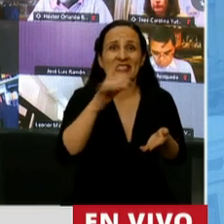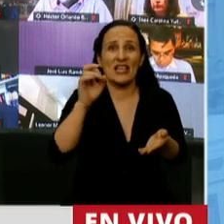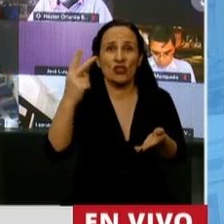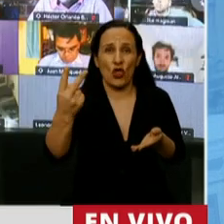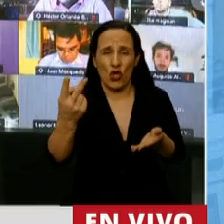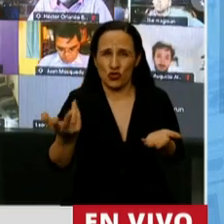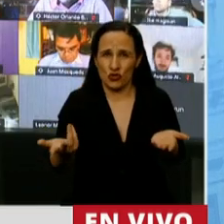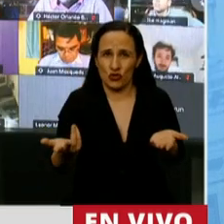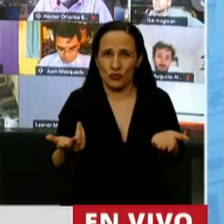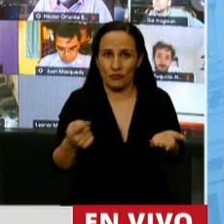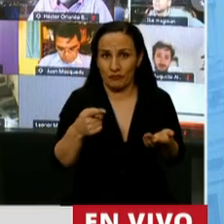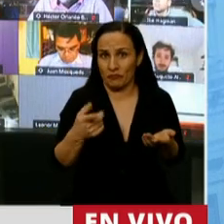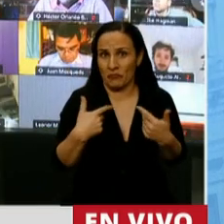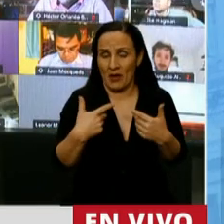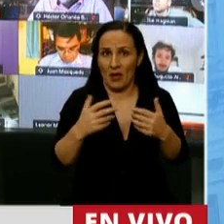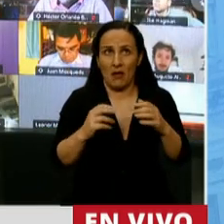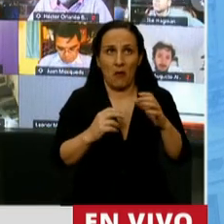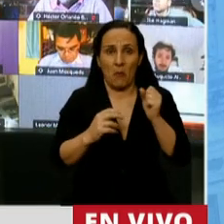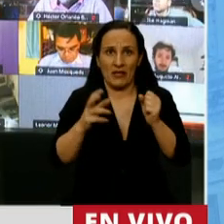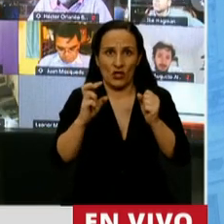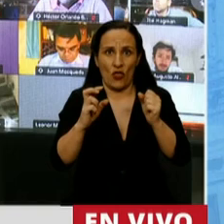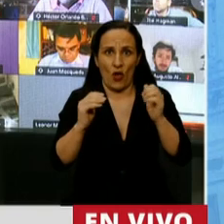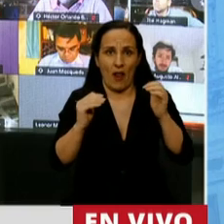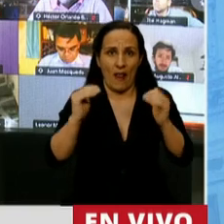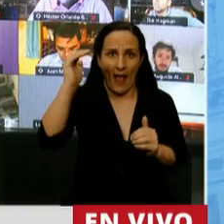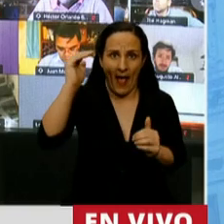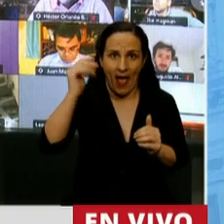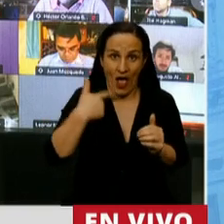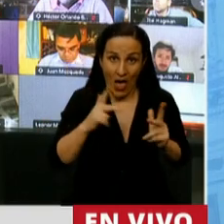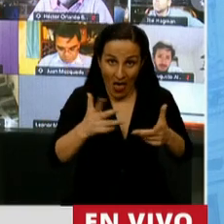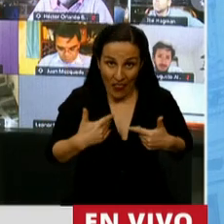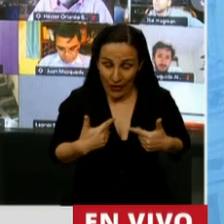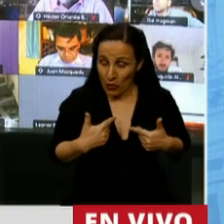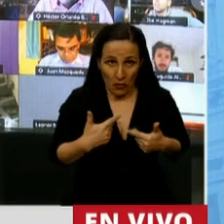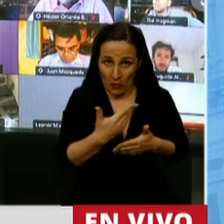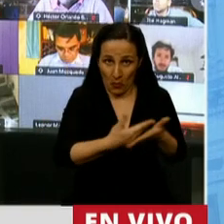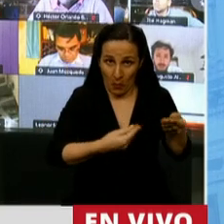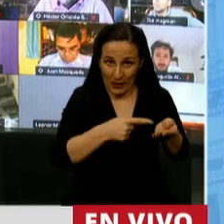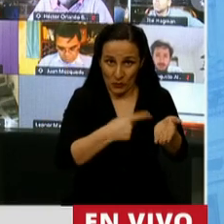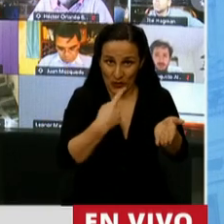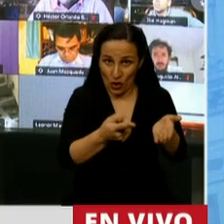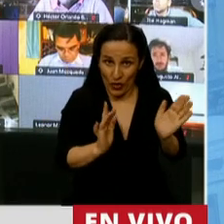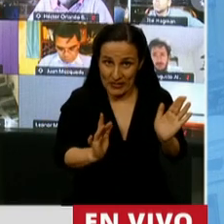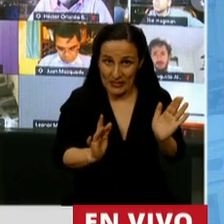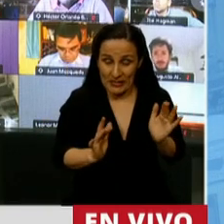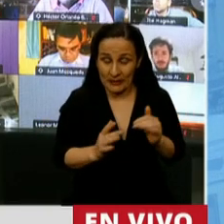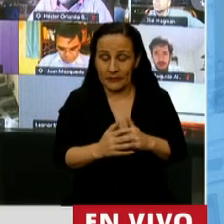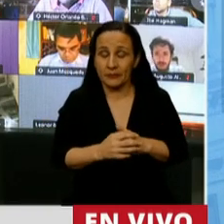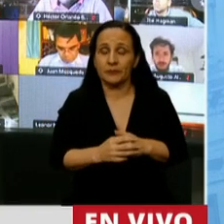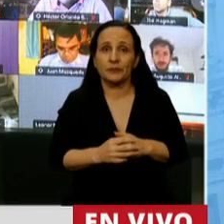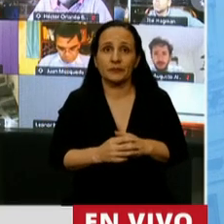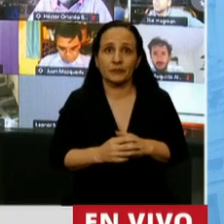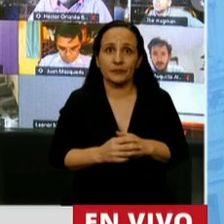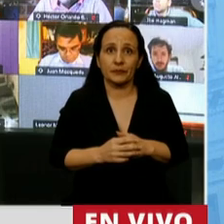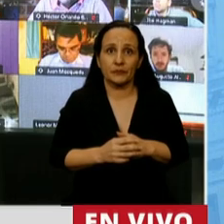hay una devaluación no lo digo yo lo dice el presupuesto pero lo cierto es que llegamos a tener un